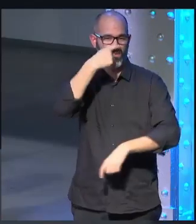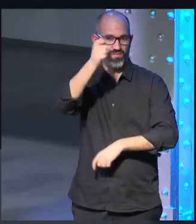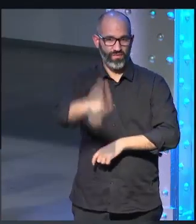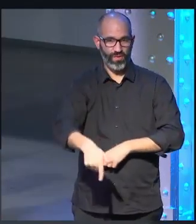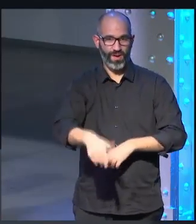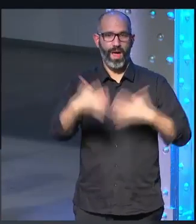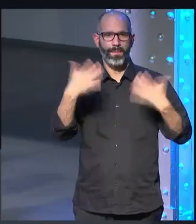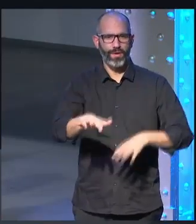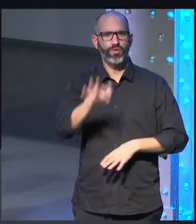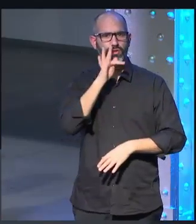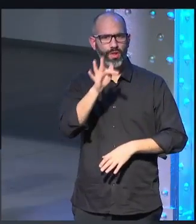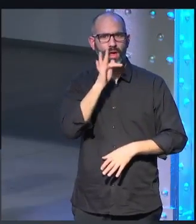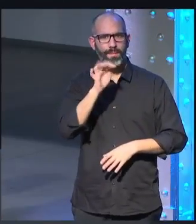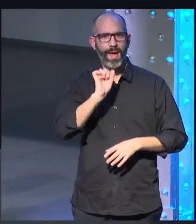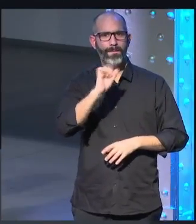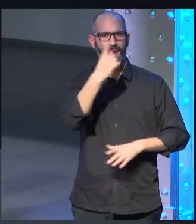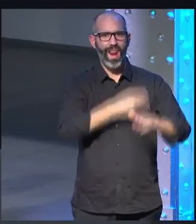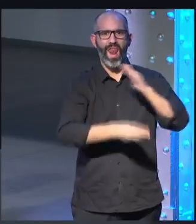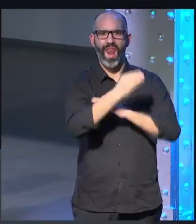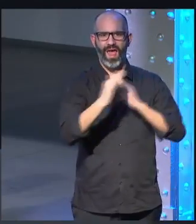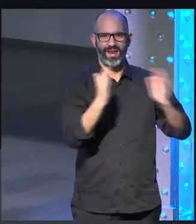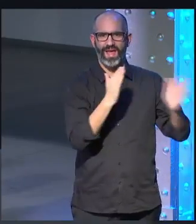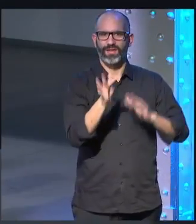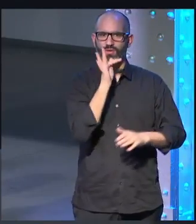¿verdad?, que envíen currículums. Saben